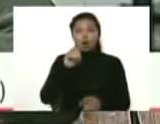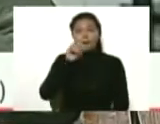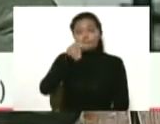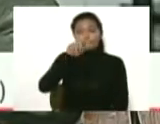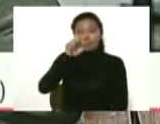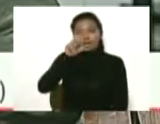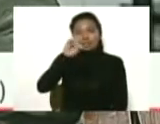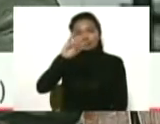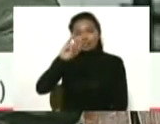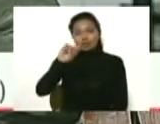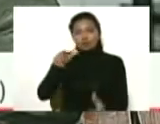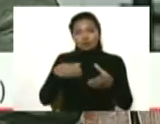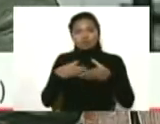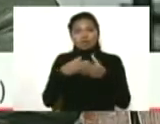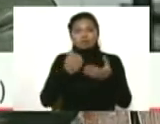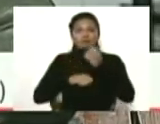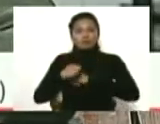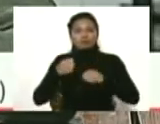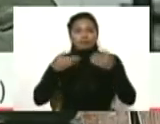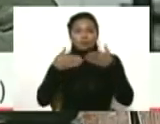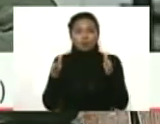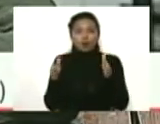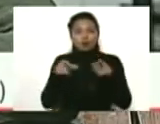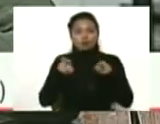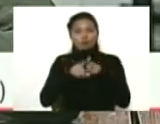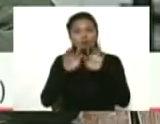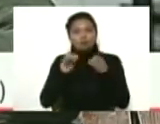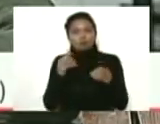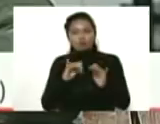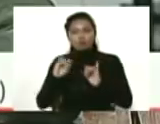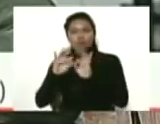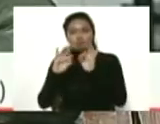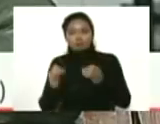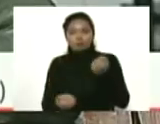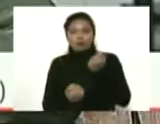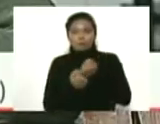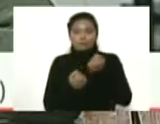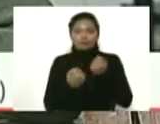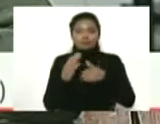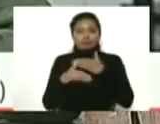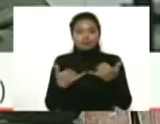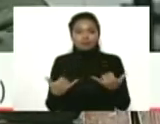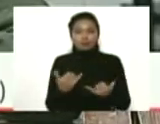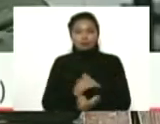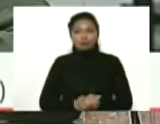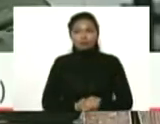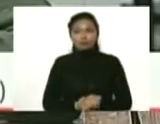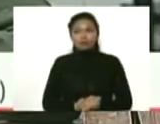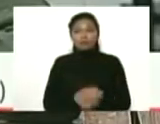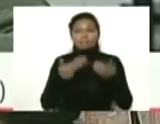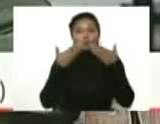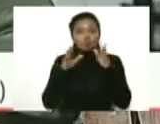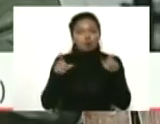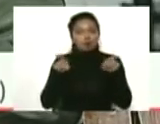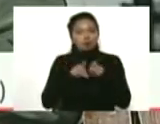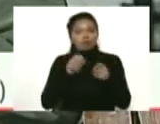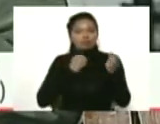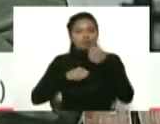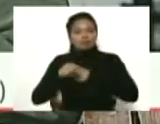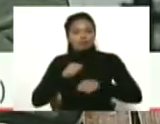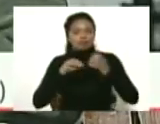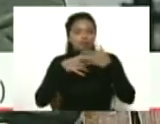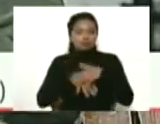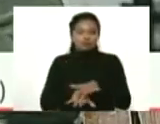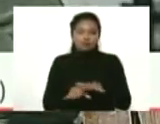con las Unidades Populares de Defensa Integral, y estas a su vez con las bases populares de defensa